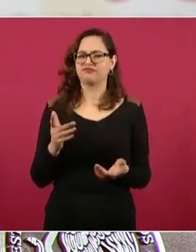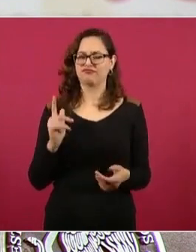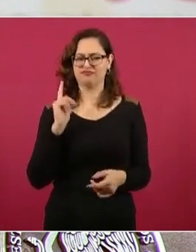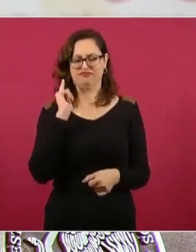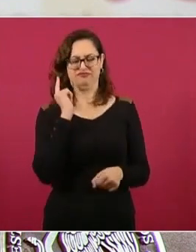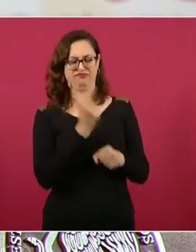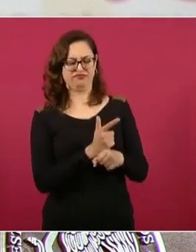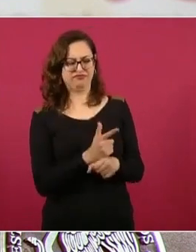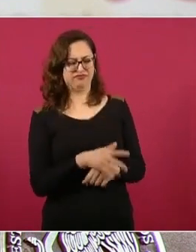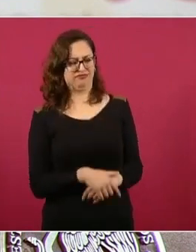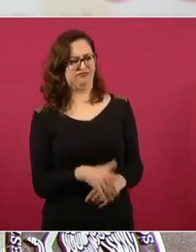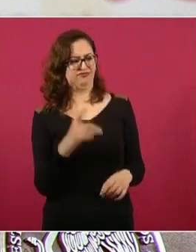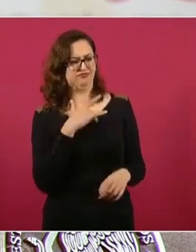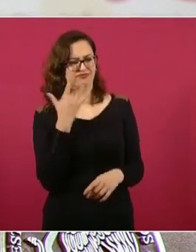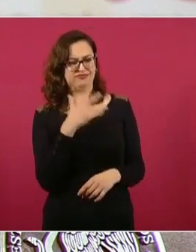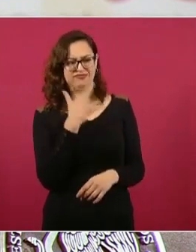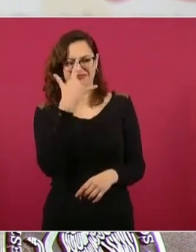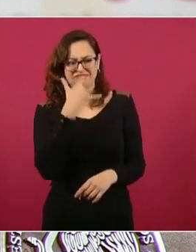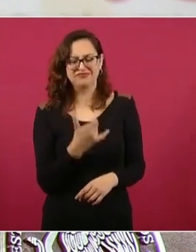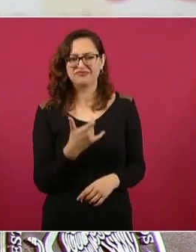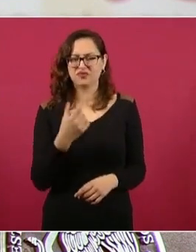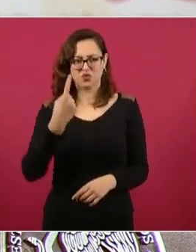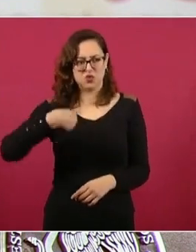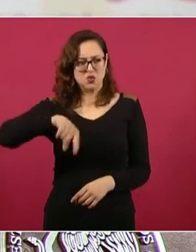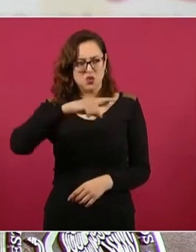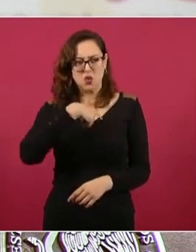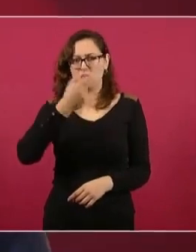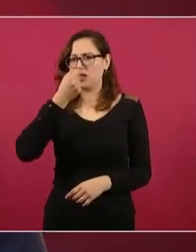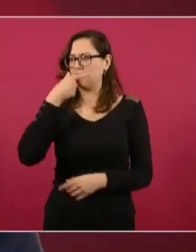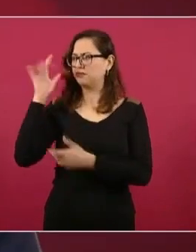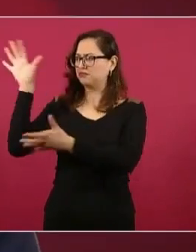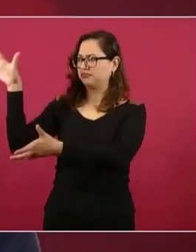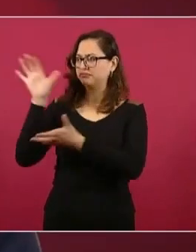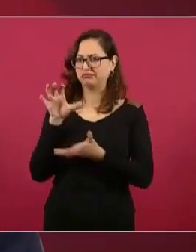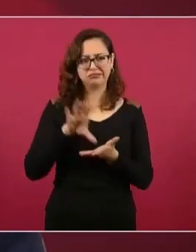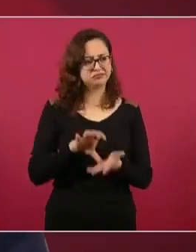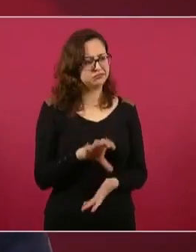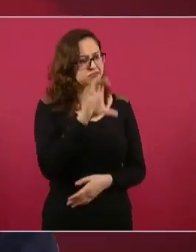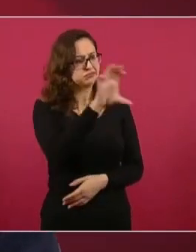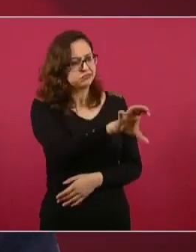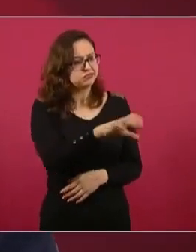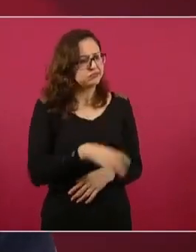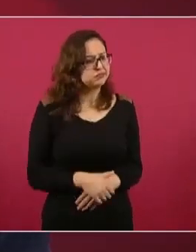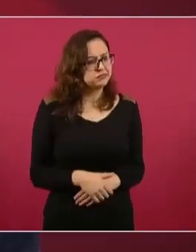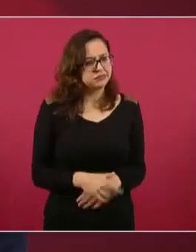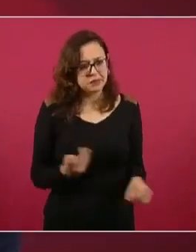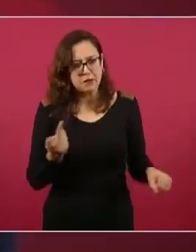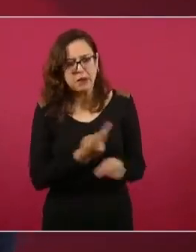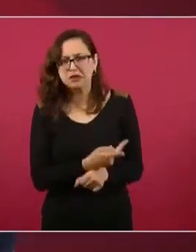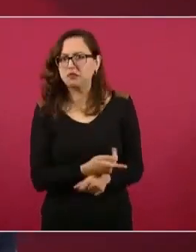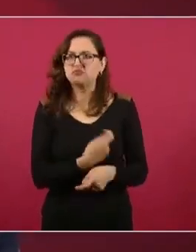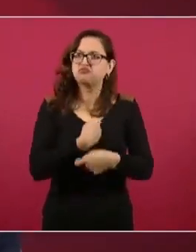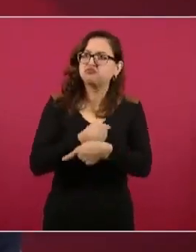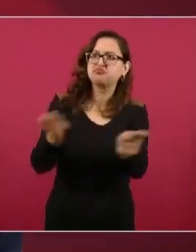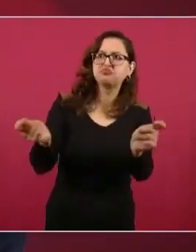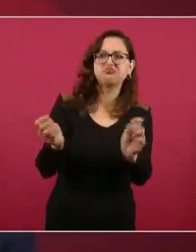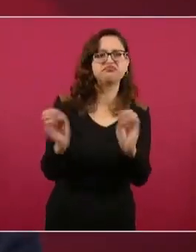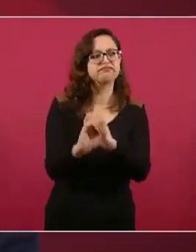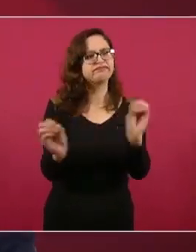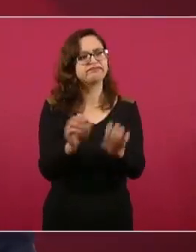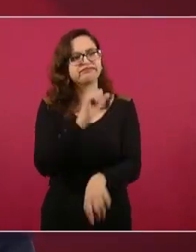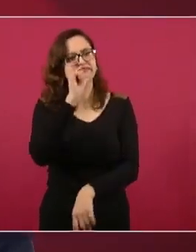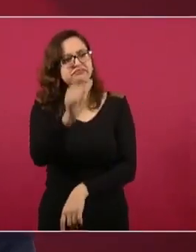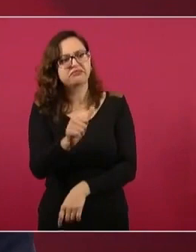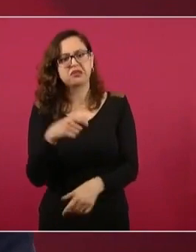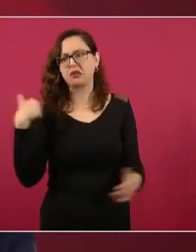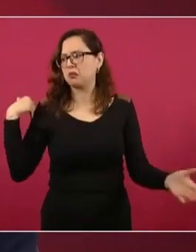que la receta no se cumplió. En ese momento lo que nosotros hacemos, y los identificamos a nivel de unidad,